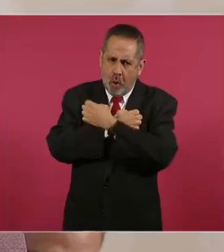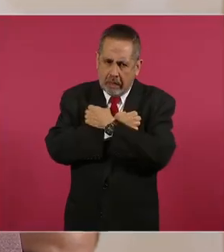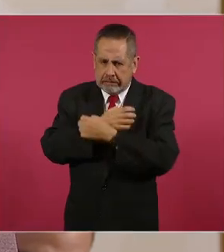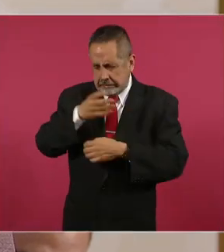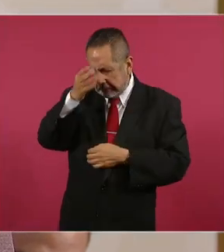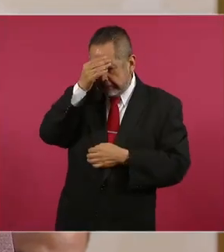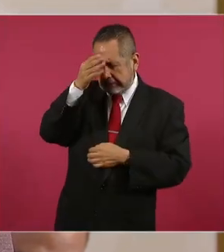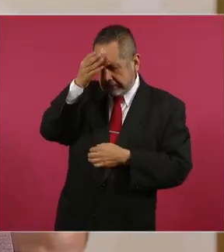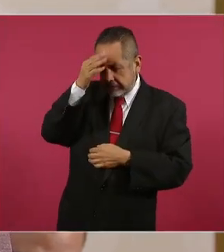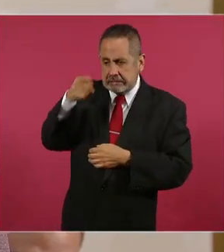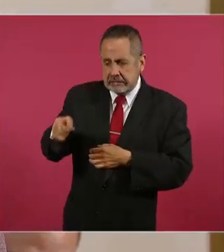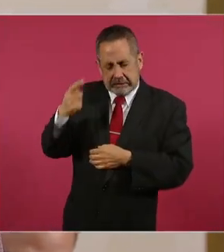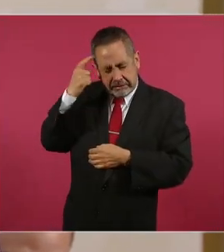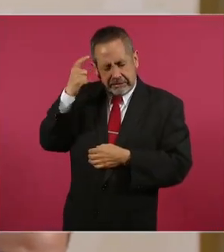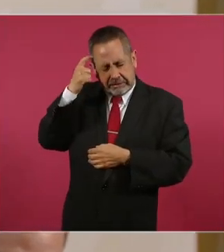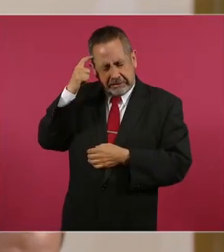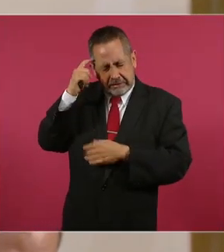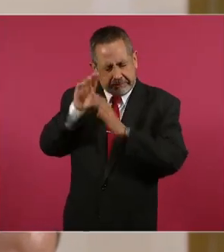el desarrollo,